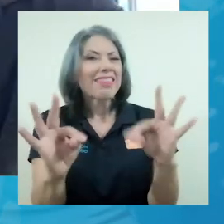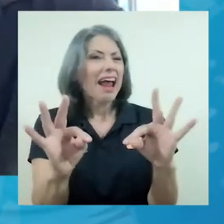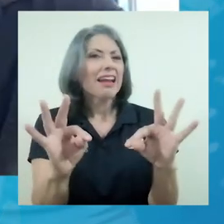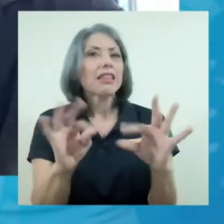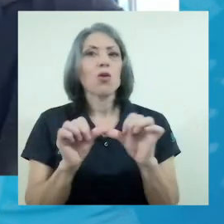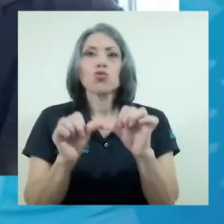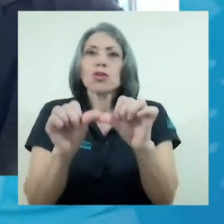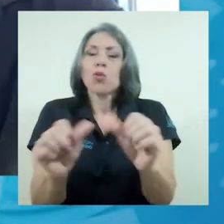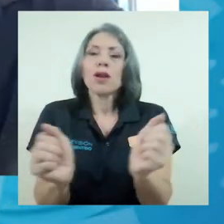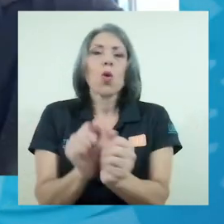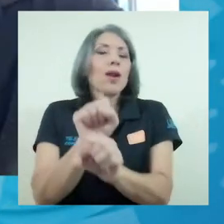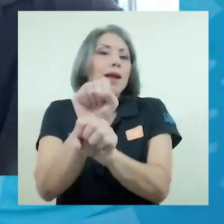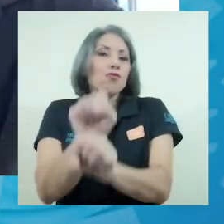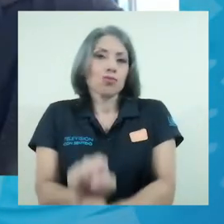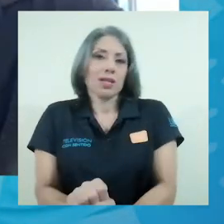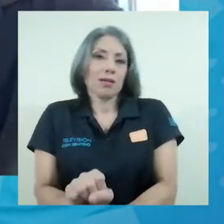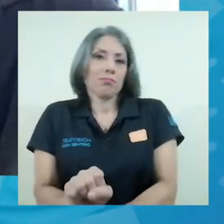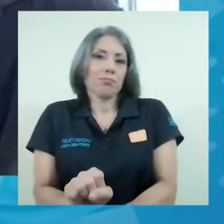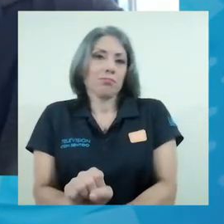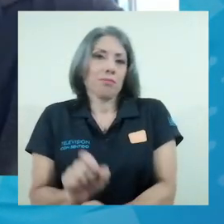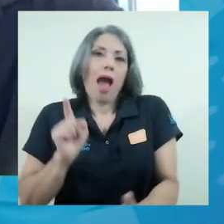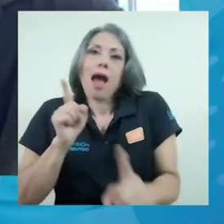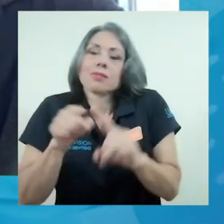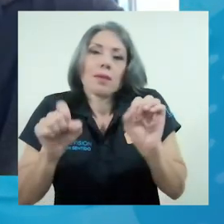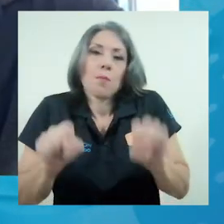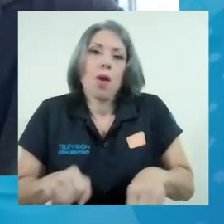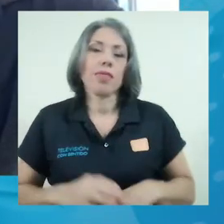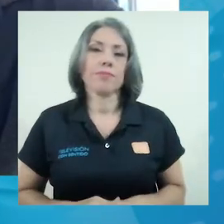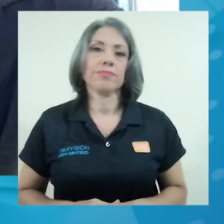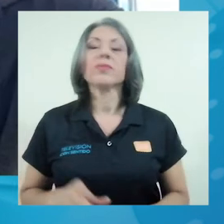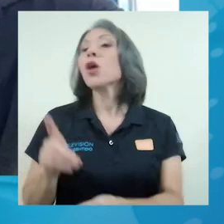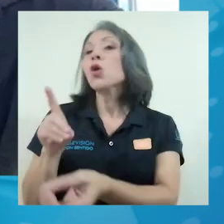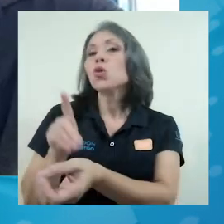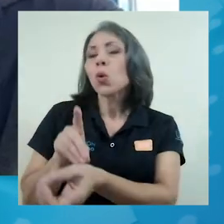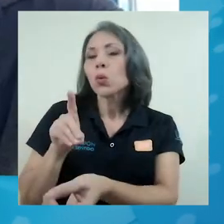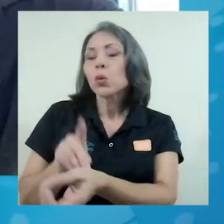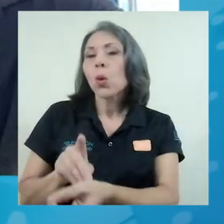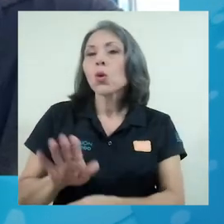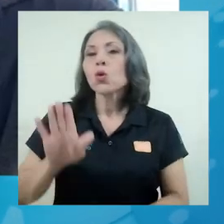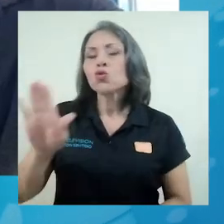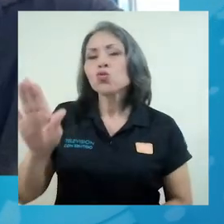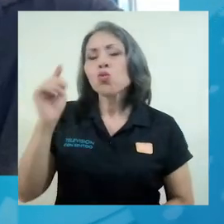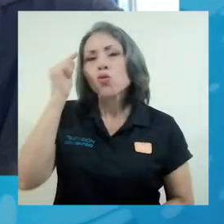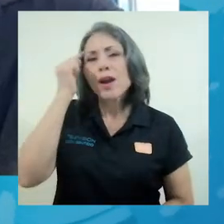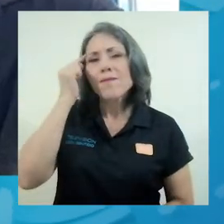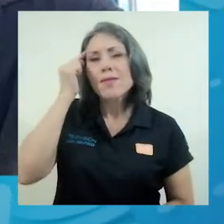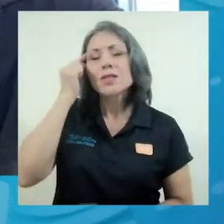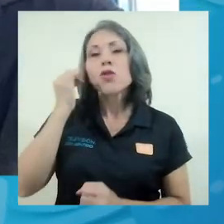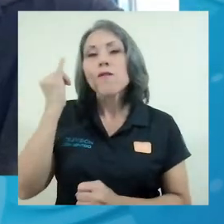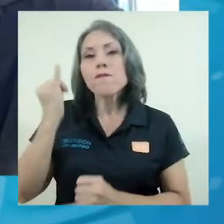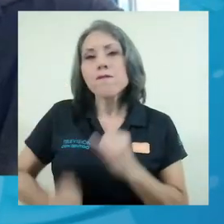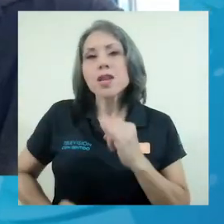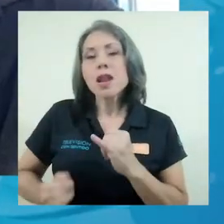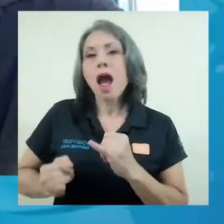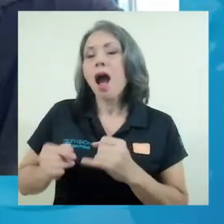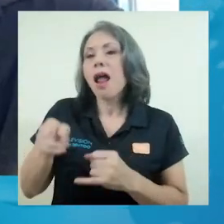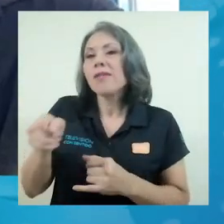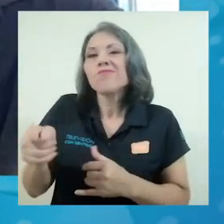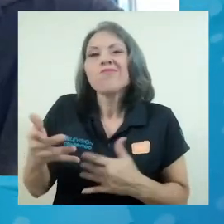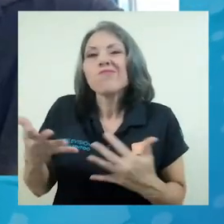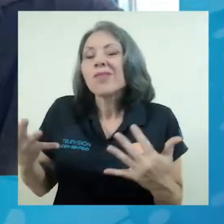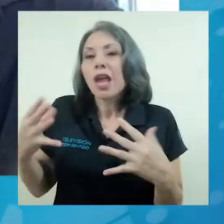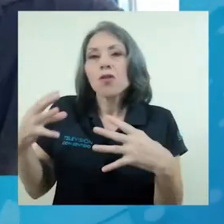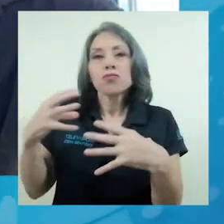20 final cuál es su reflexión final ante esto cómo podría reaccionar el país